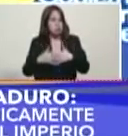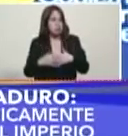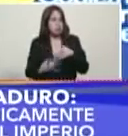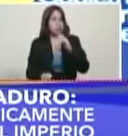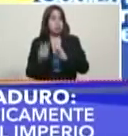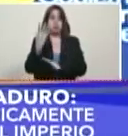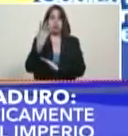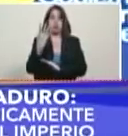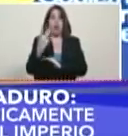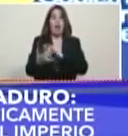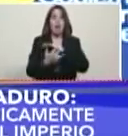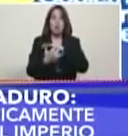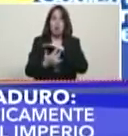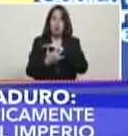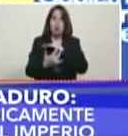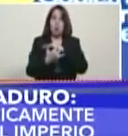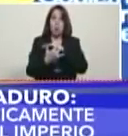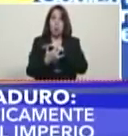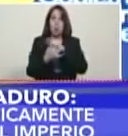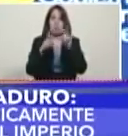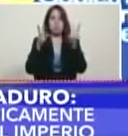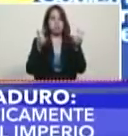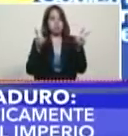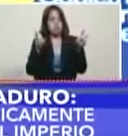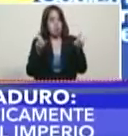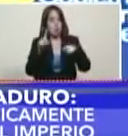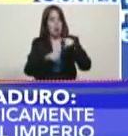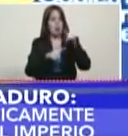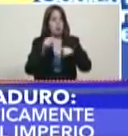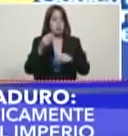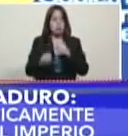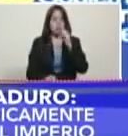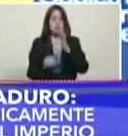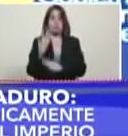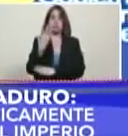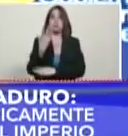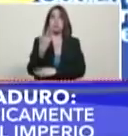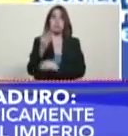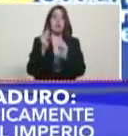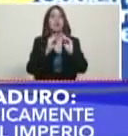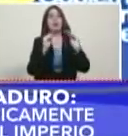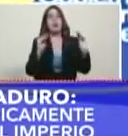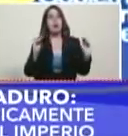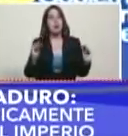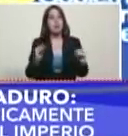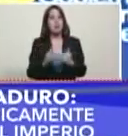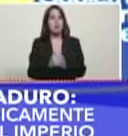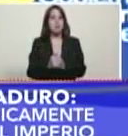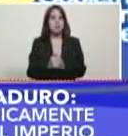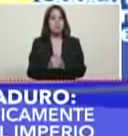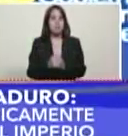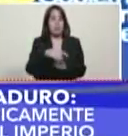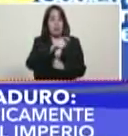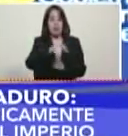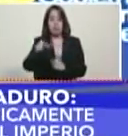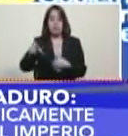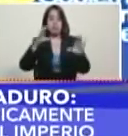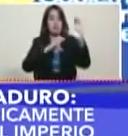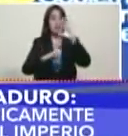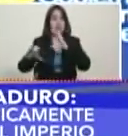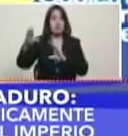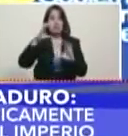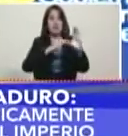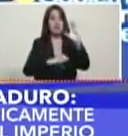a los tecnólogos, a las innovadoras y a las tecnólogas. Le hablo a las científicas del